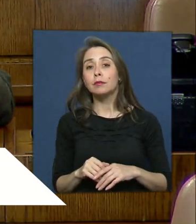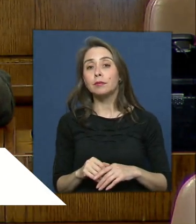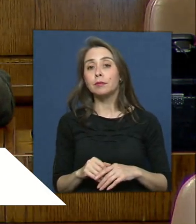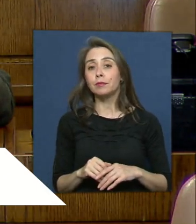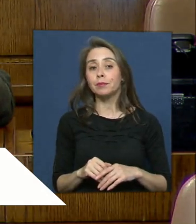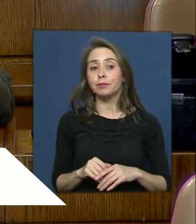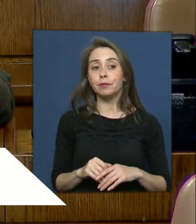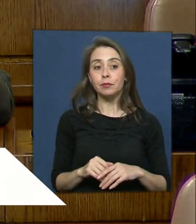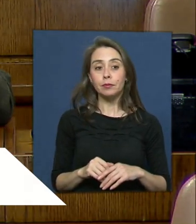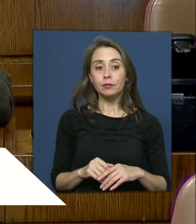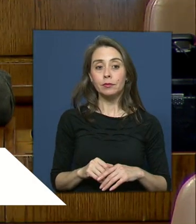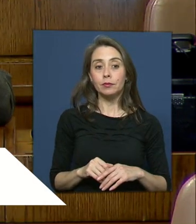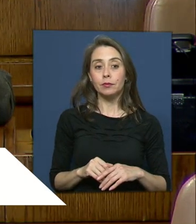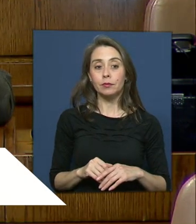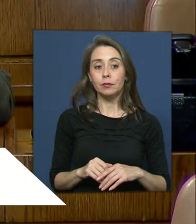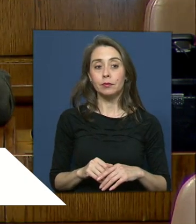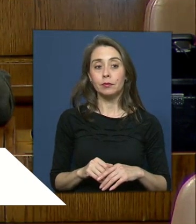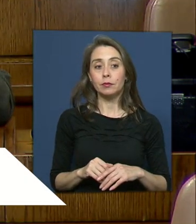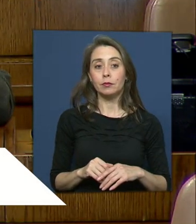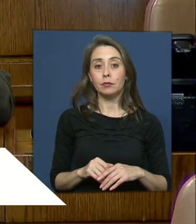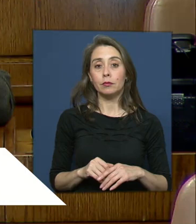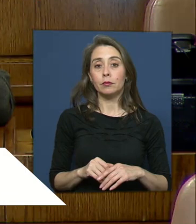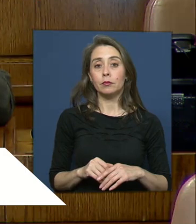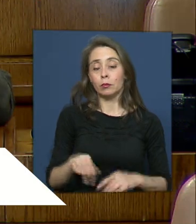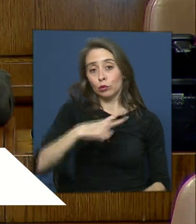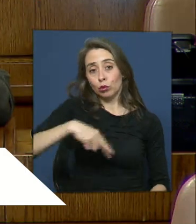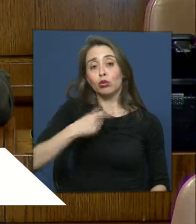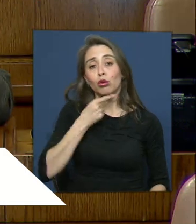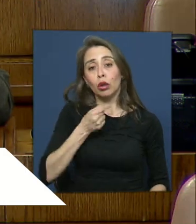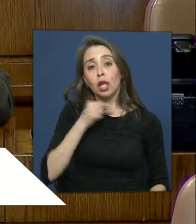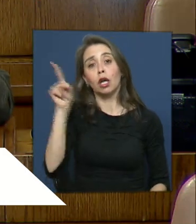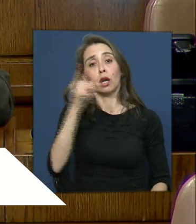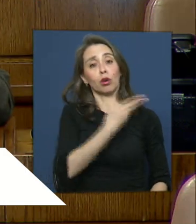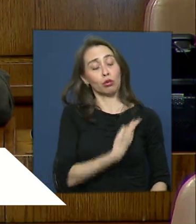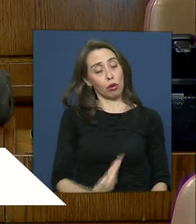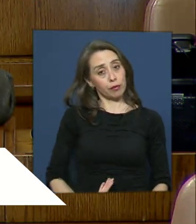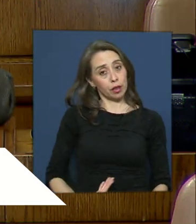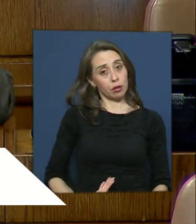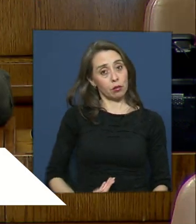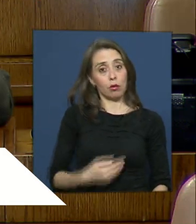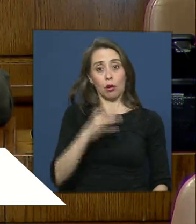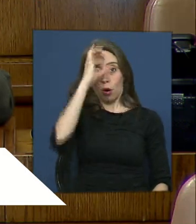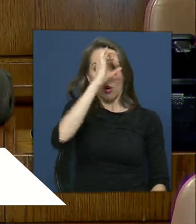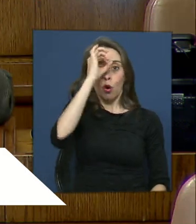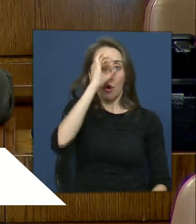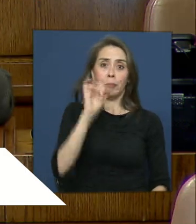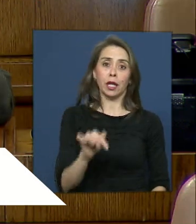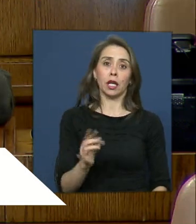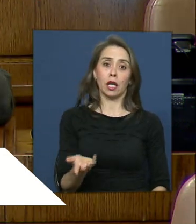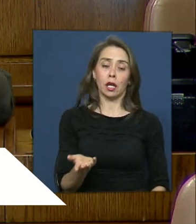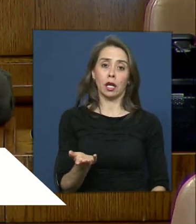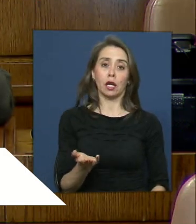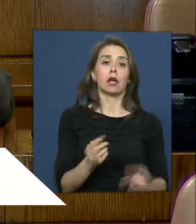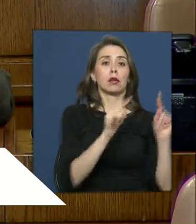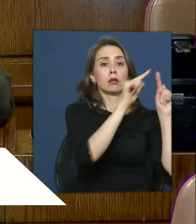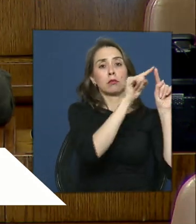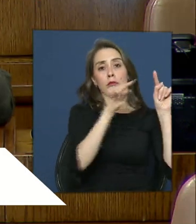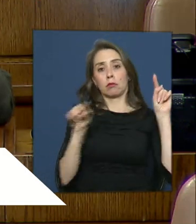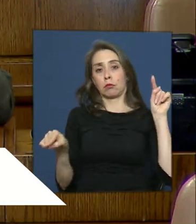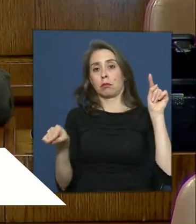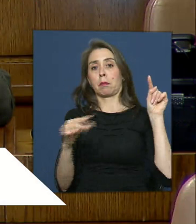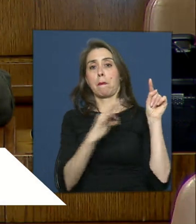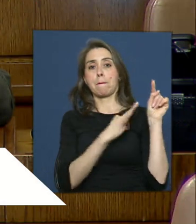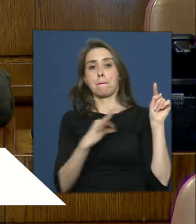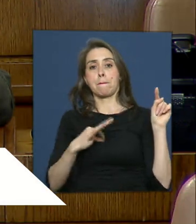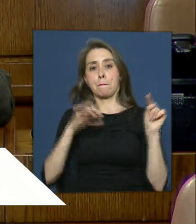y desde luego queremos que definitivamente el gobierno se pronuncie en esta materia, repito, a través del ministro, en este